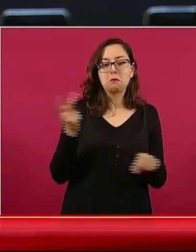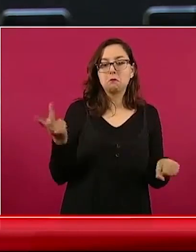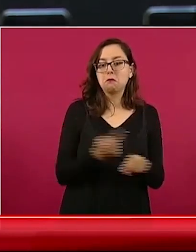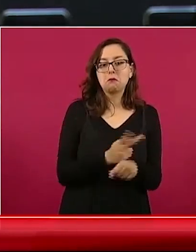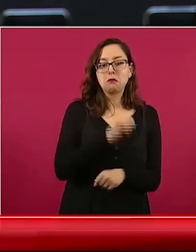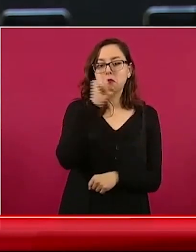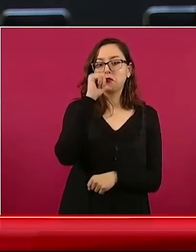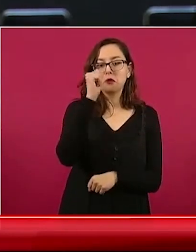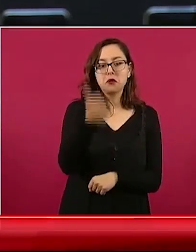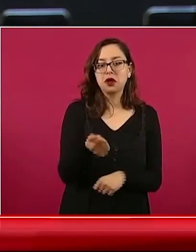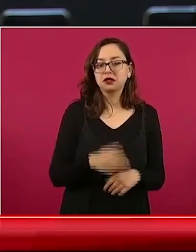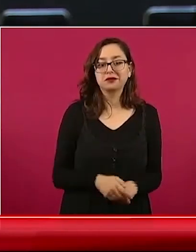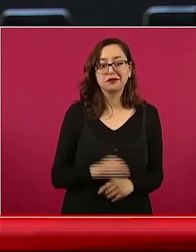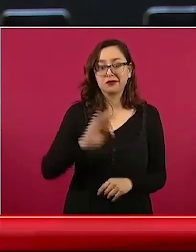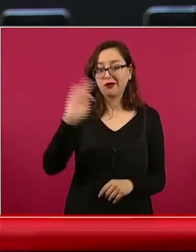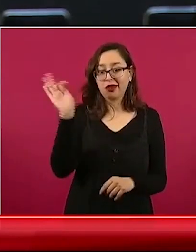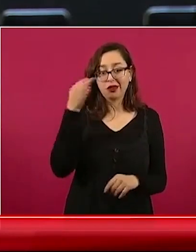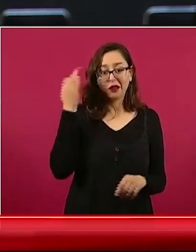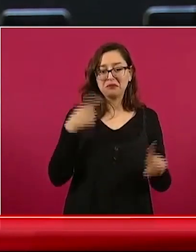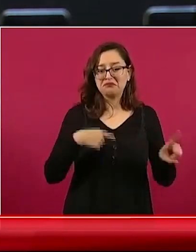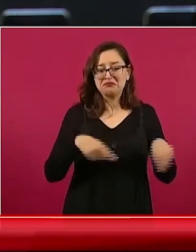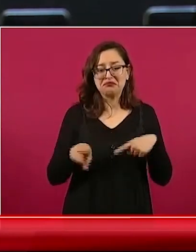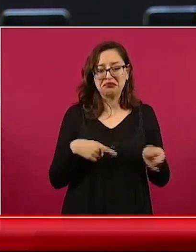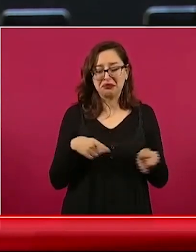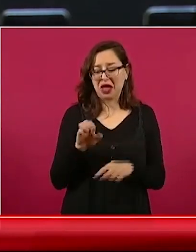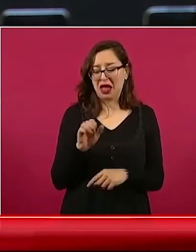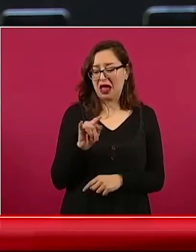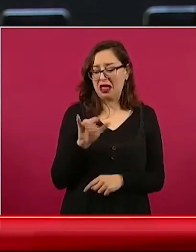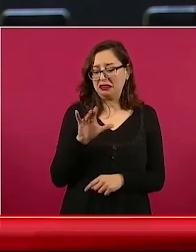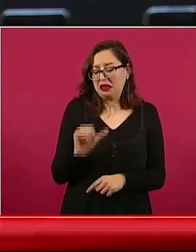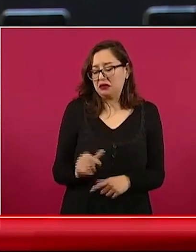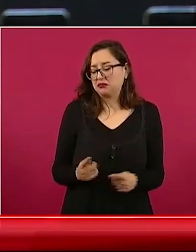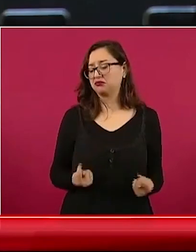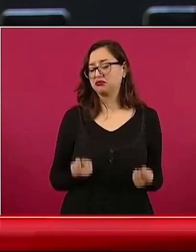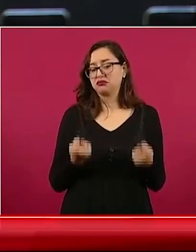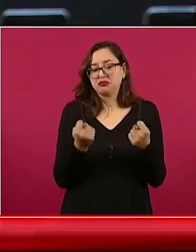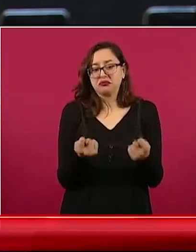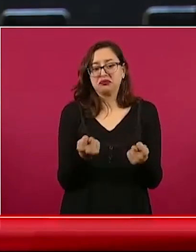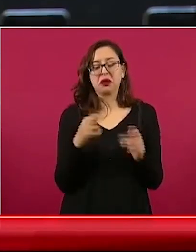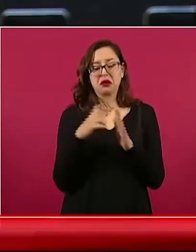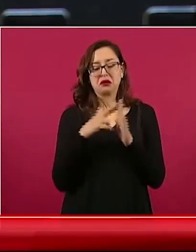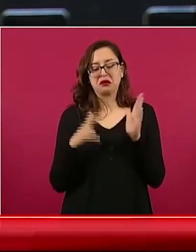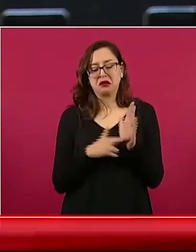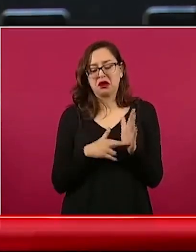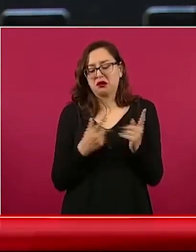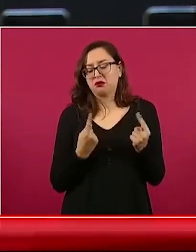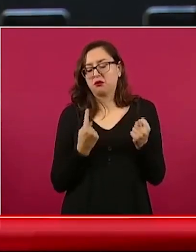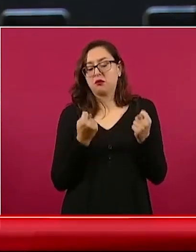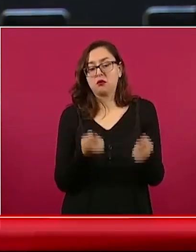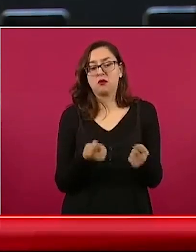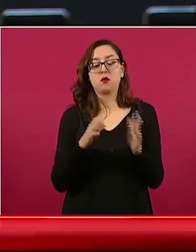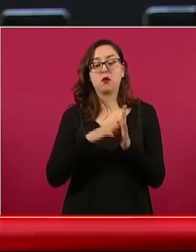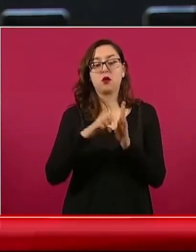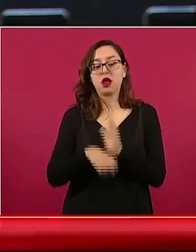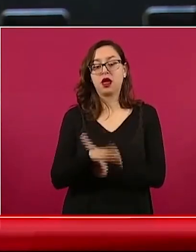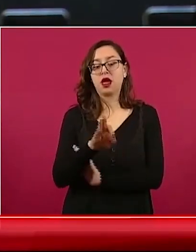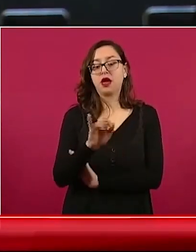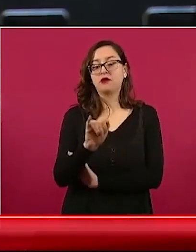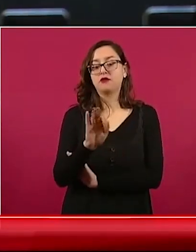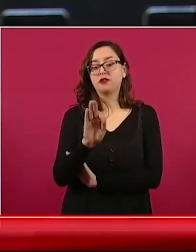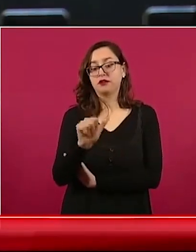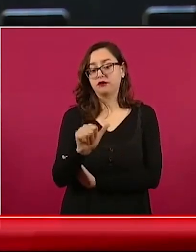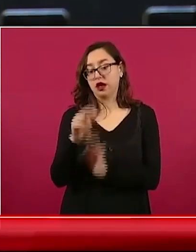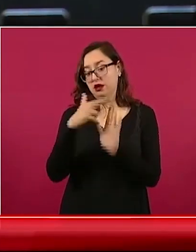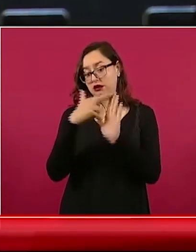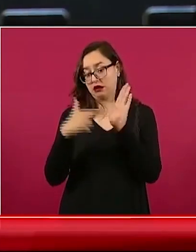le importa la ética y viola una y otra vez las reglas de FIFA. Voy a poner tres ejemplos. La multipropiedad, que está